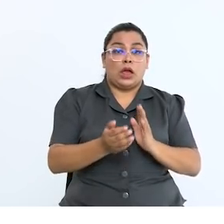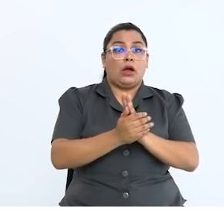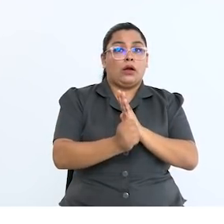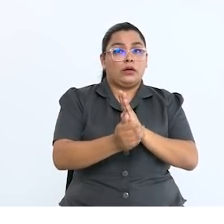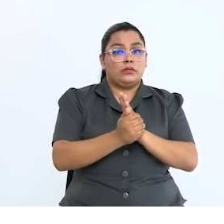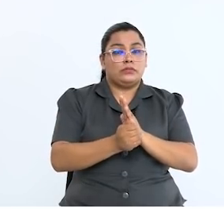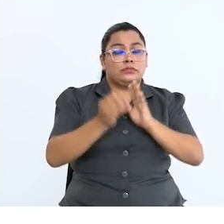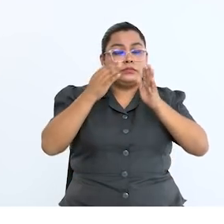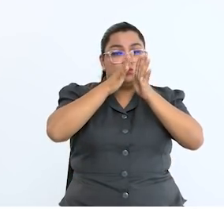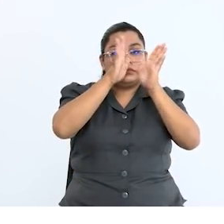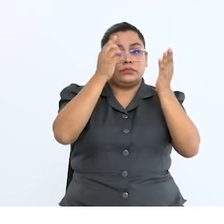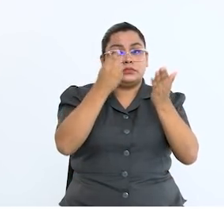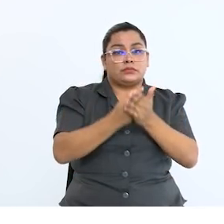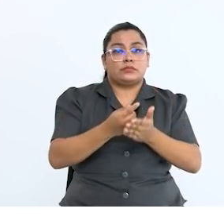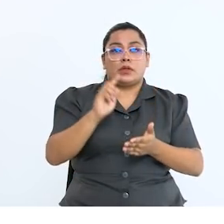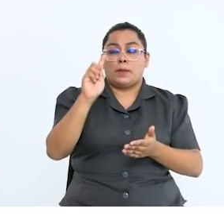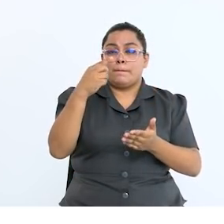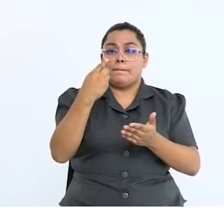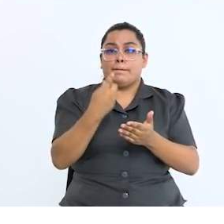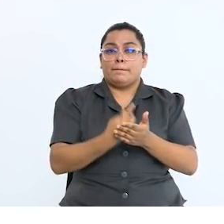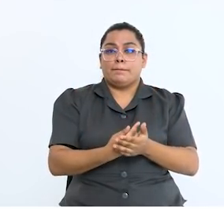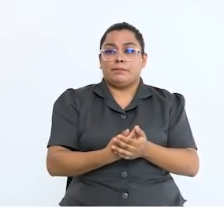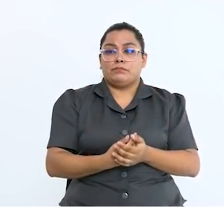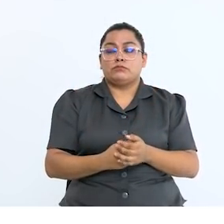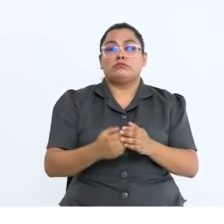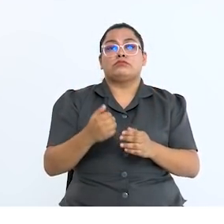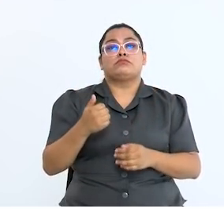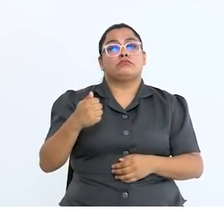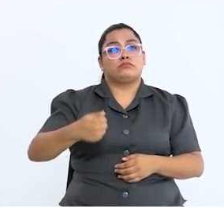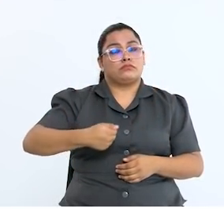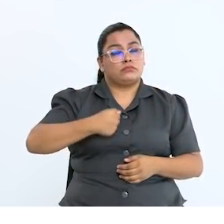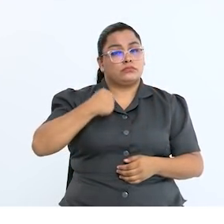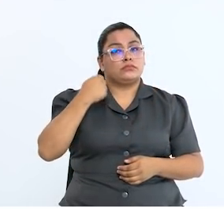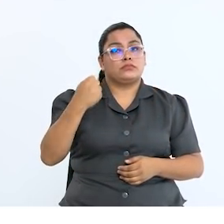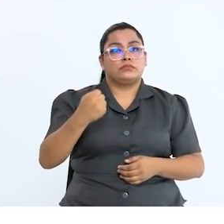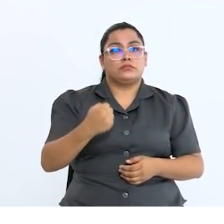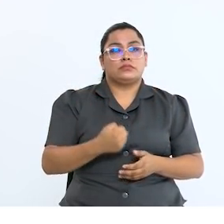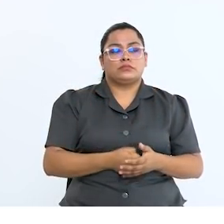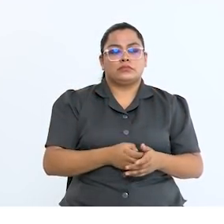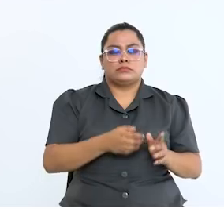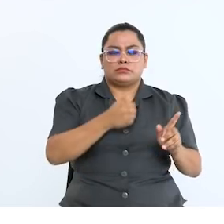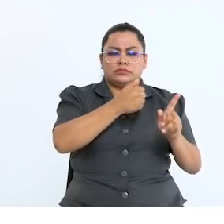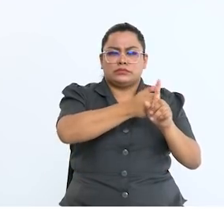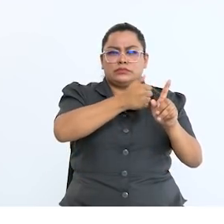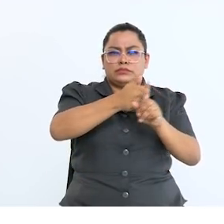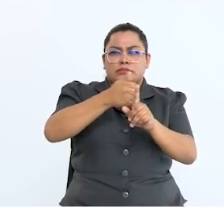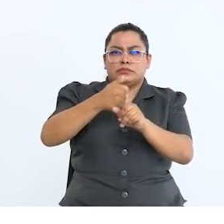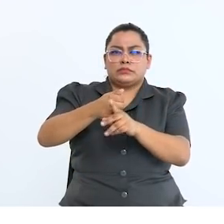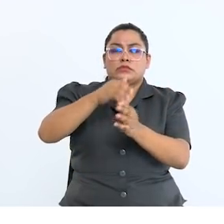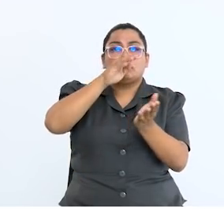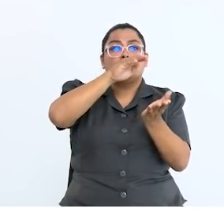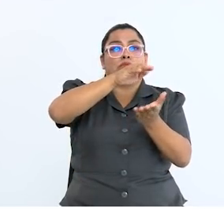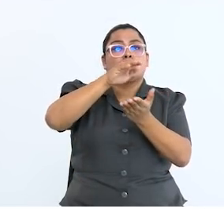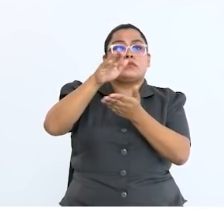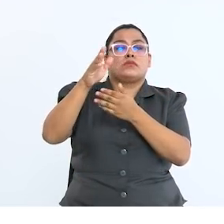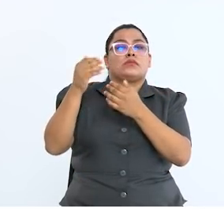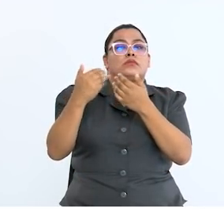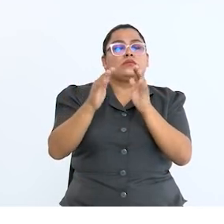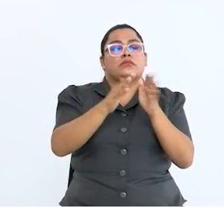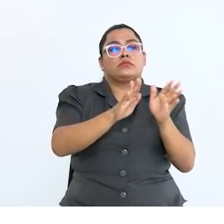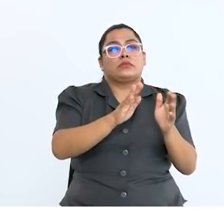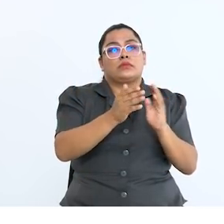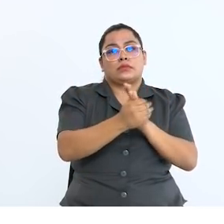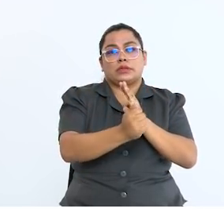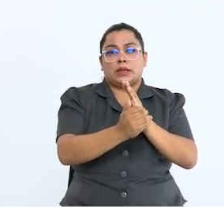grado, es decir, primer grado posee sus competencias fundamentales. Y cada unidad posee sus